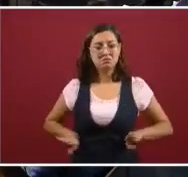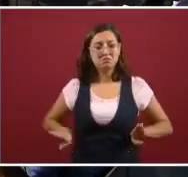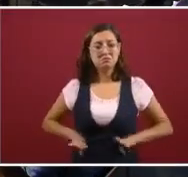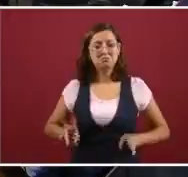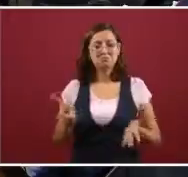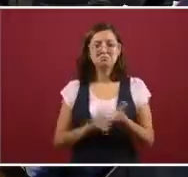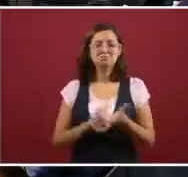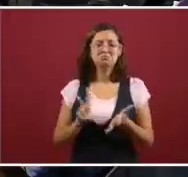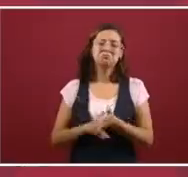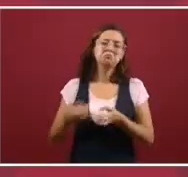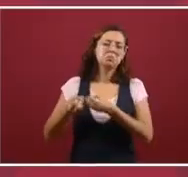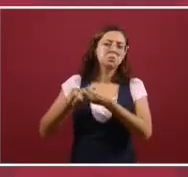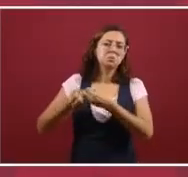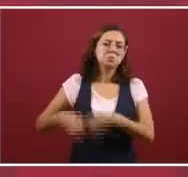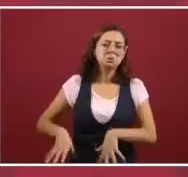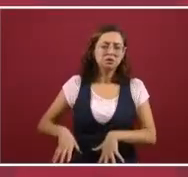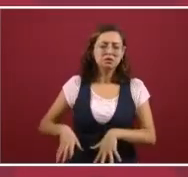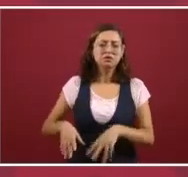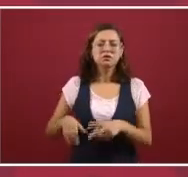y